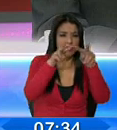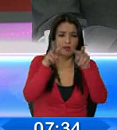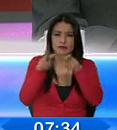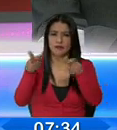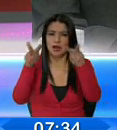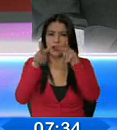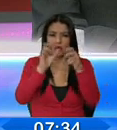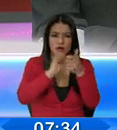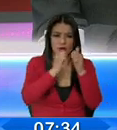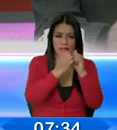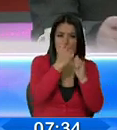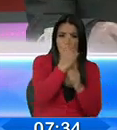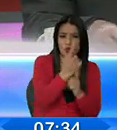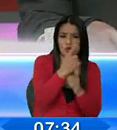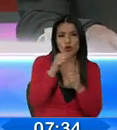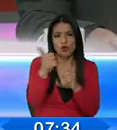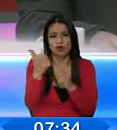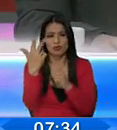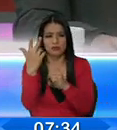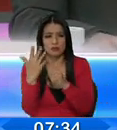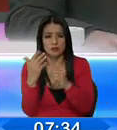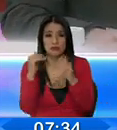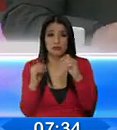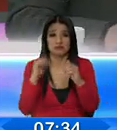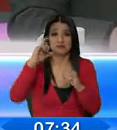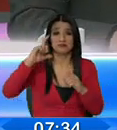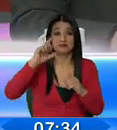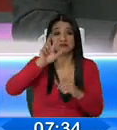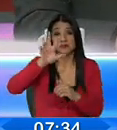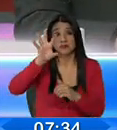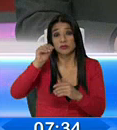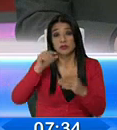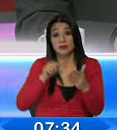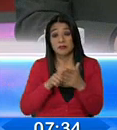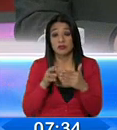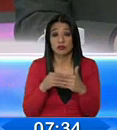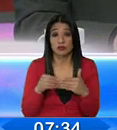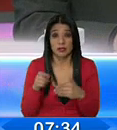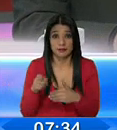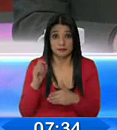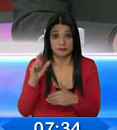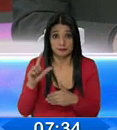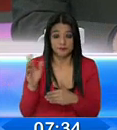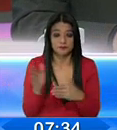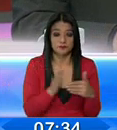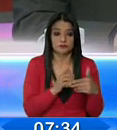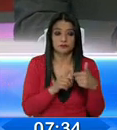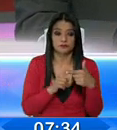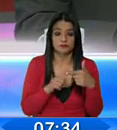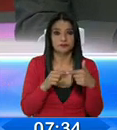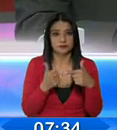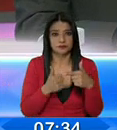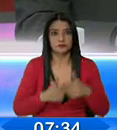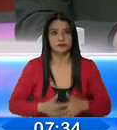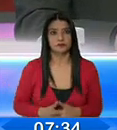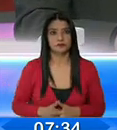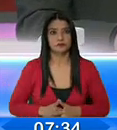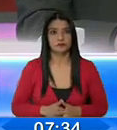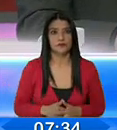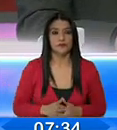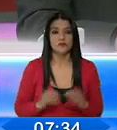el contrato se encarezca en alrededor de $350,000. Por otro lado, tampoco